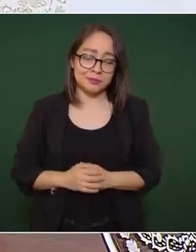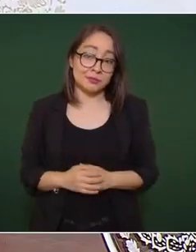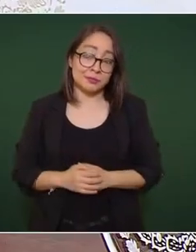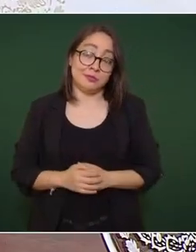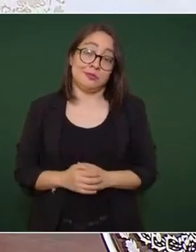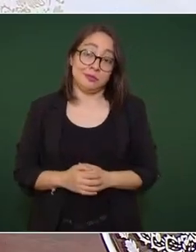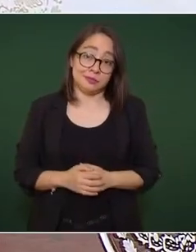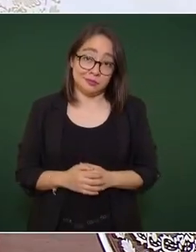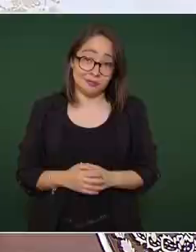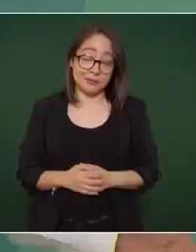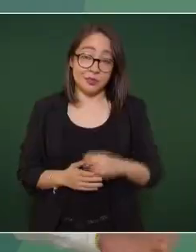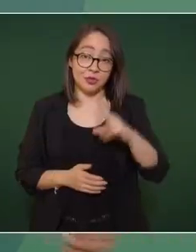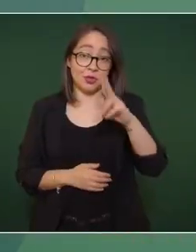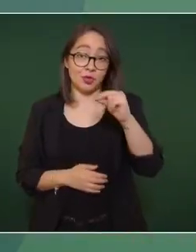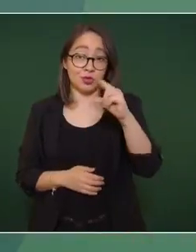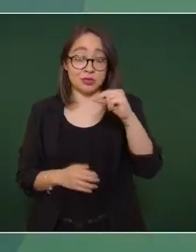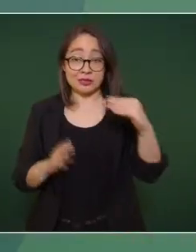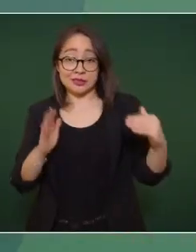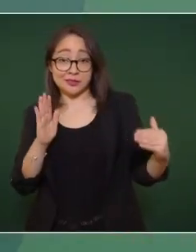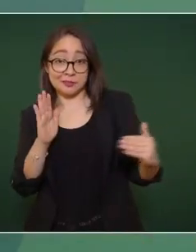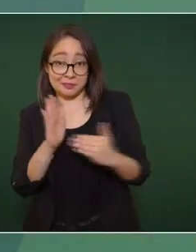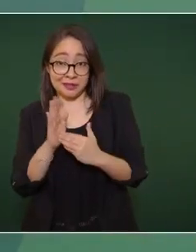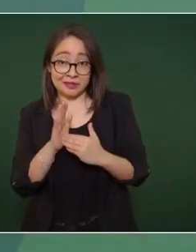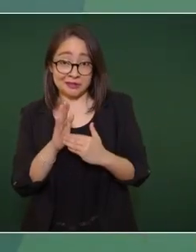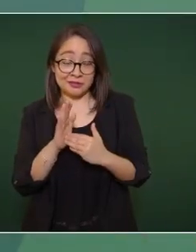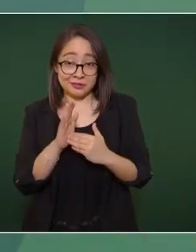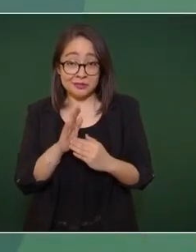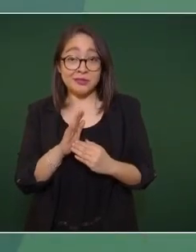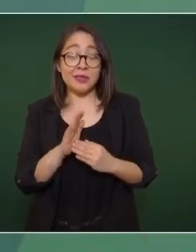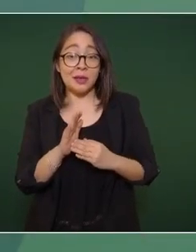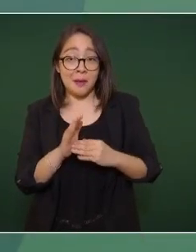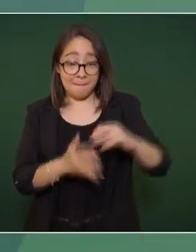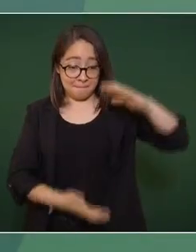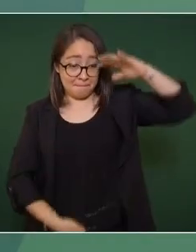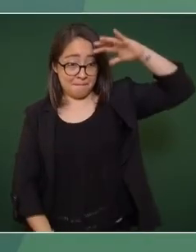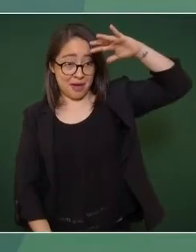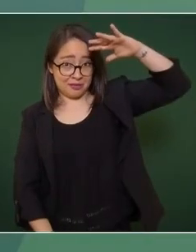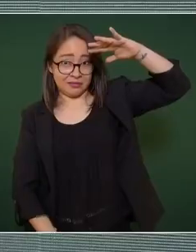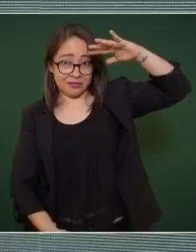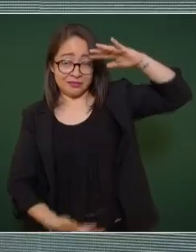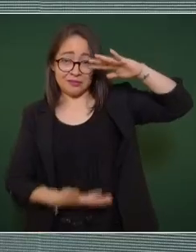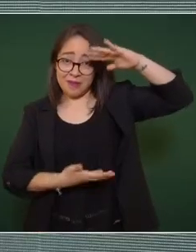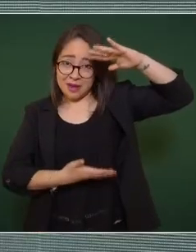se robaban 80,000 barriles diarios.